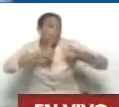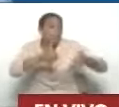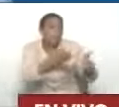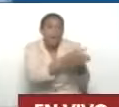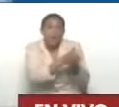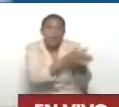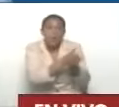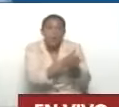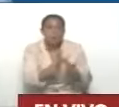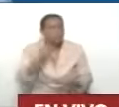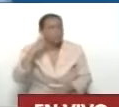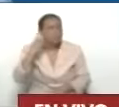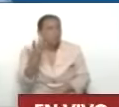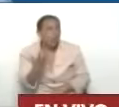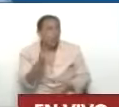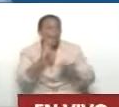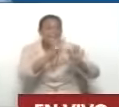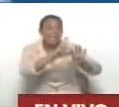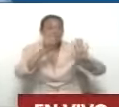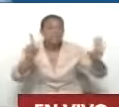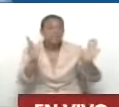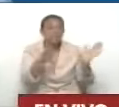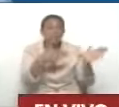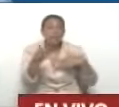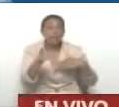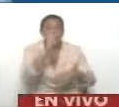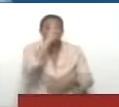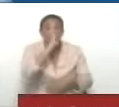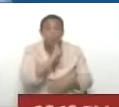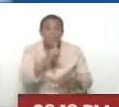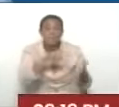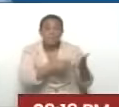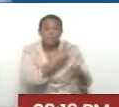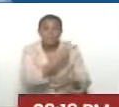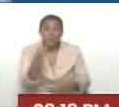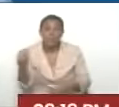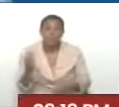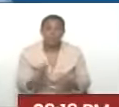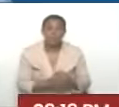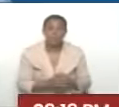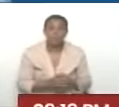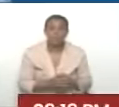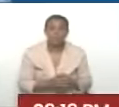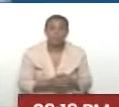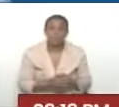si mal no recuerdo, el 16 de marzo de 2020.